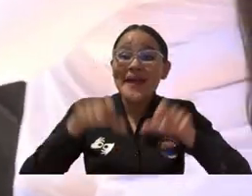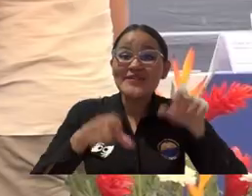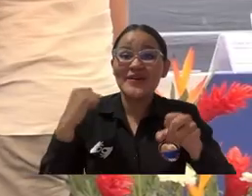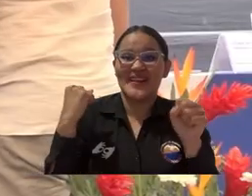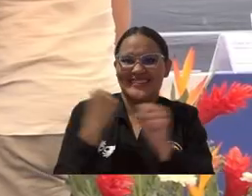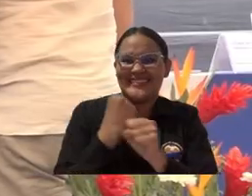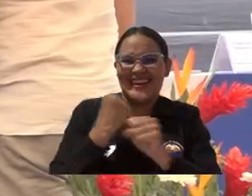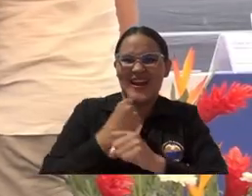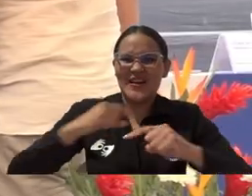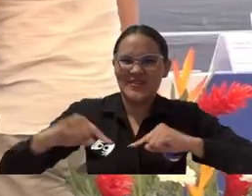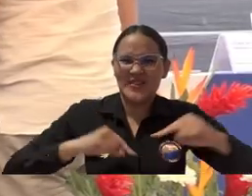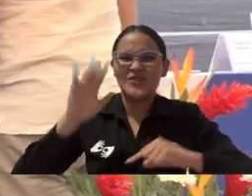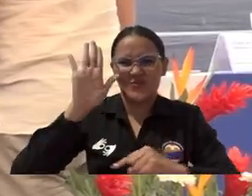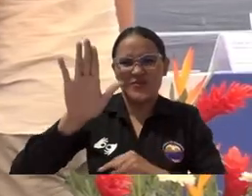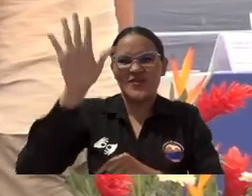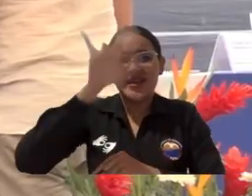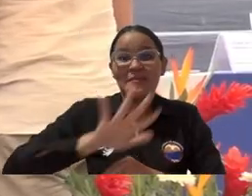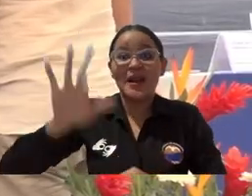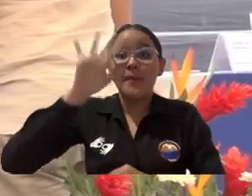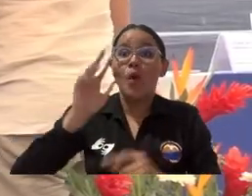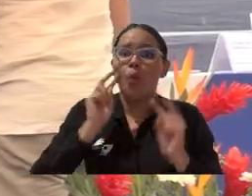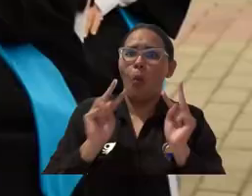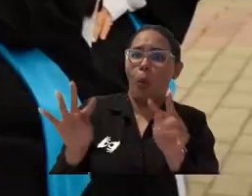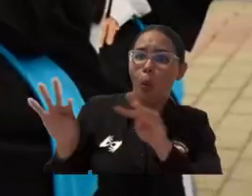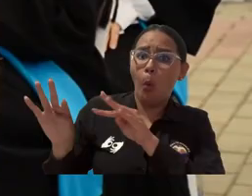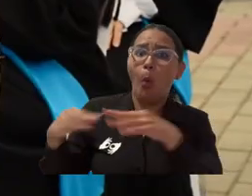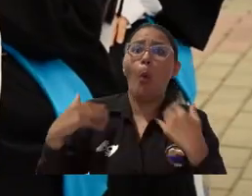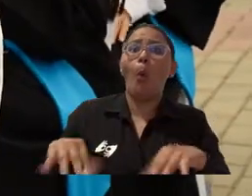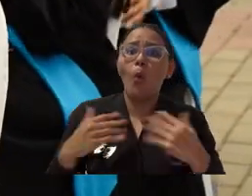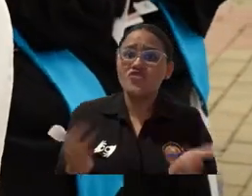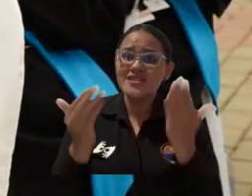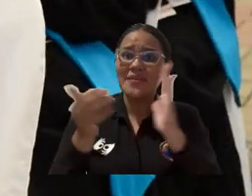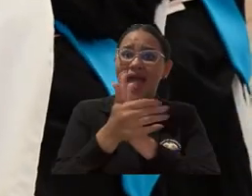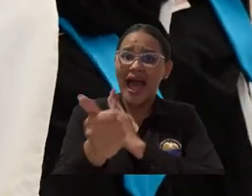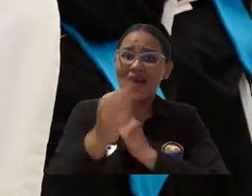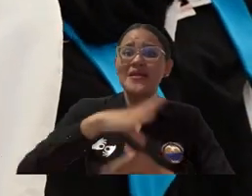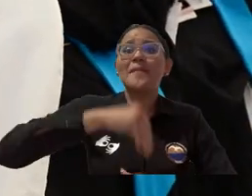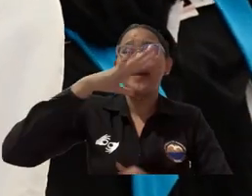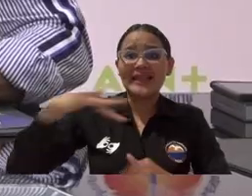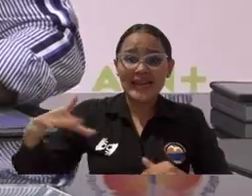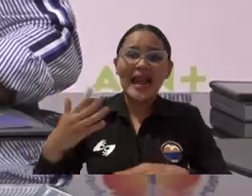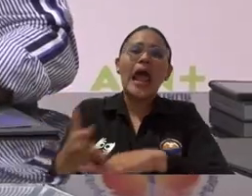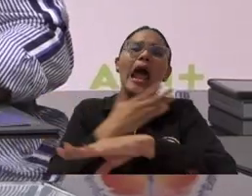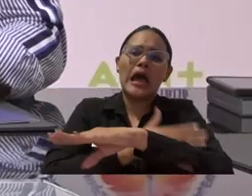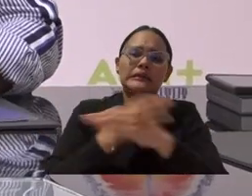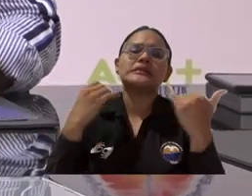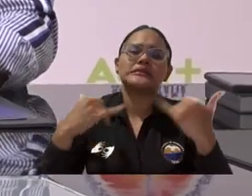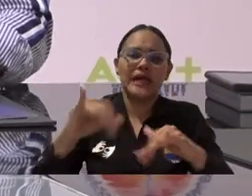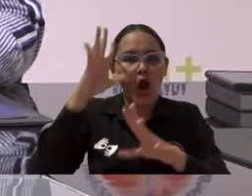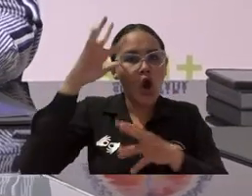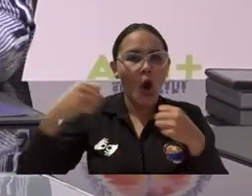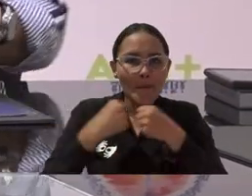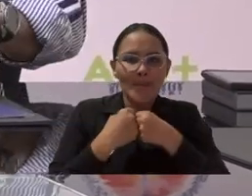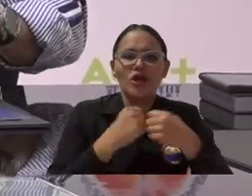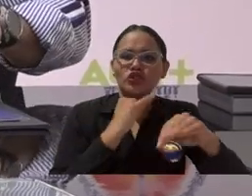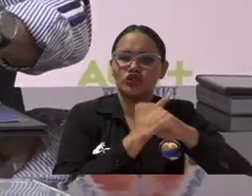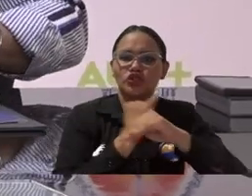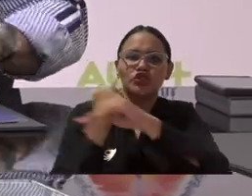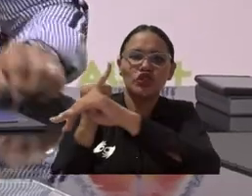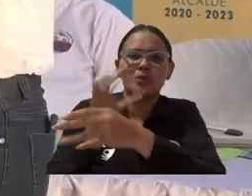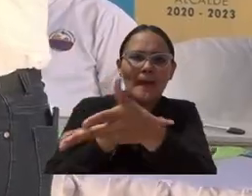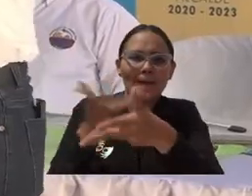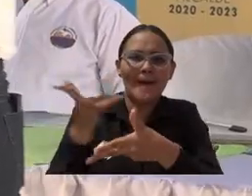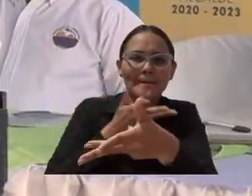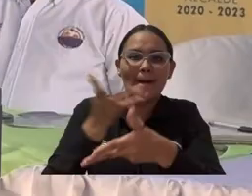funcionarios evidenciaron el éxito de Talento Magdalena, programa al que a partir de 2021 apoyaron a través de convenios